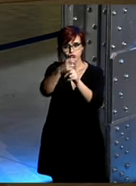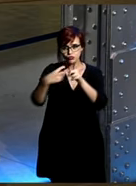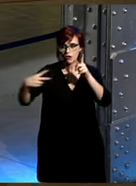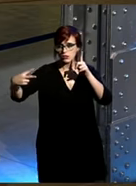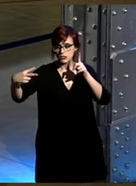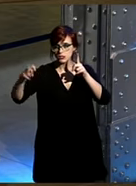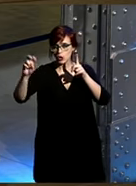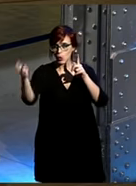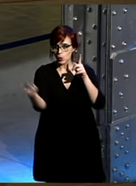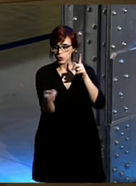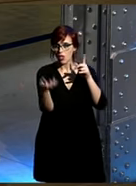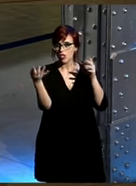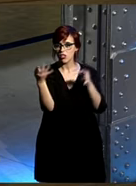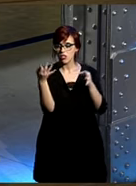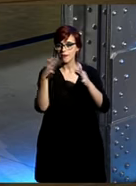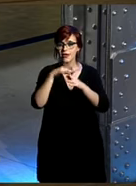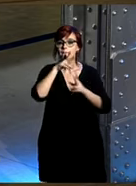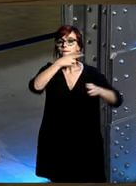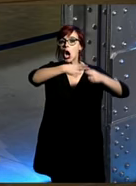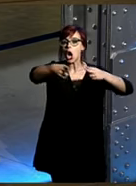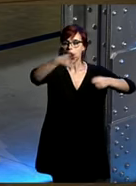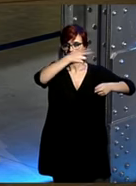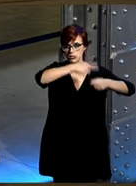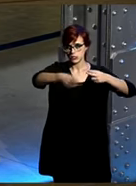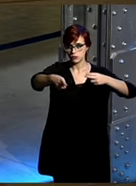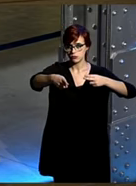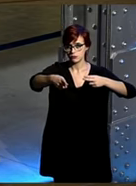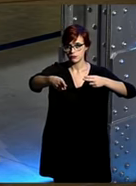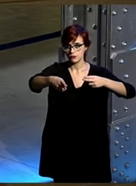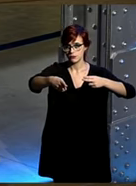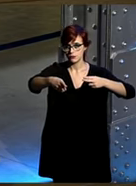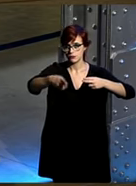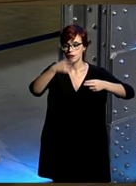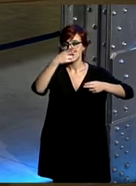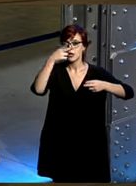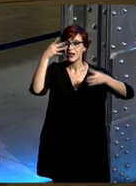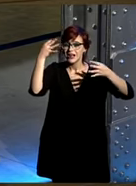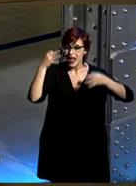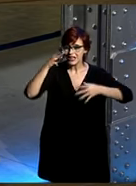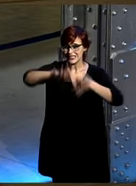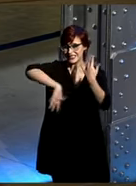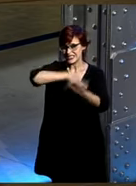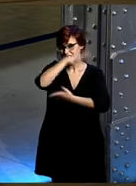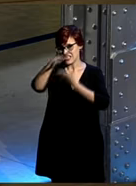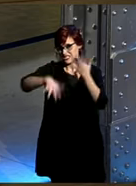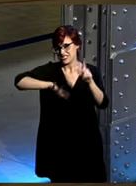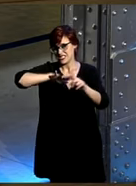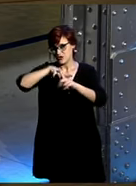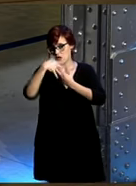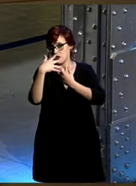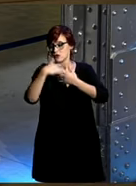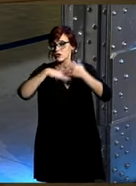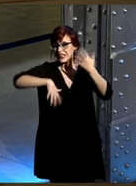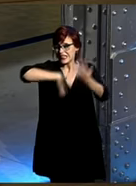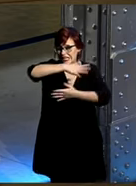lugar. Hay que situarlo a nivel político. Es decir, este desastre que vivimos no es